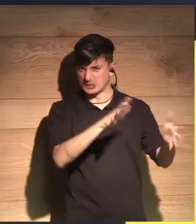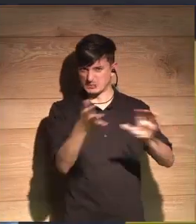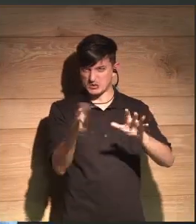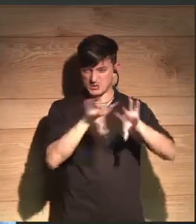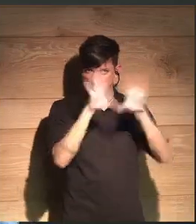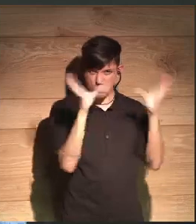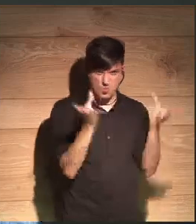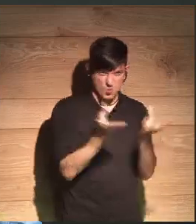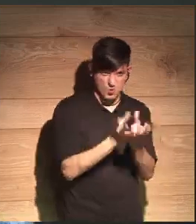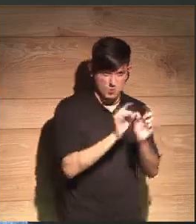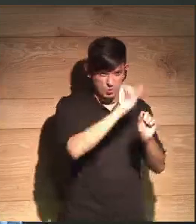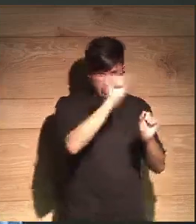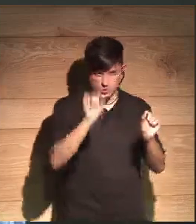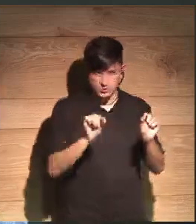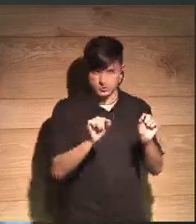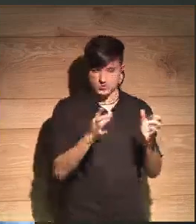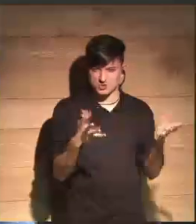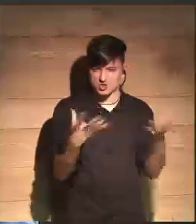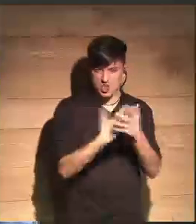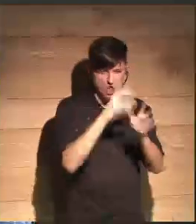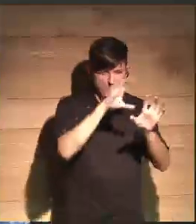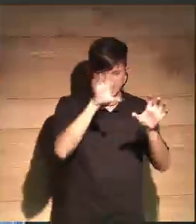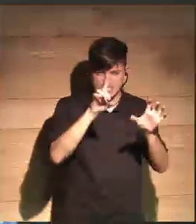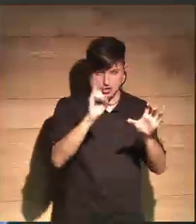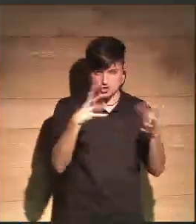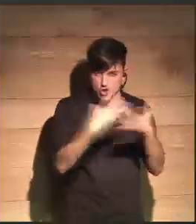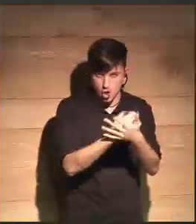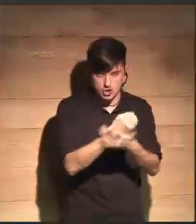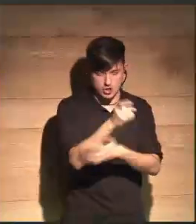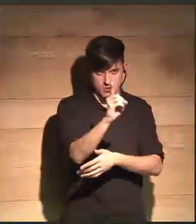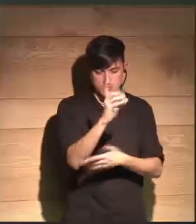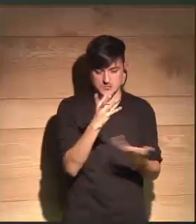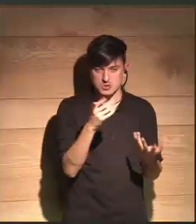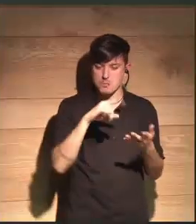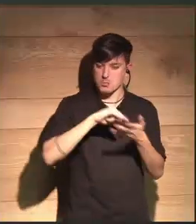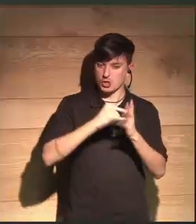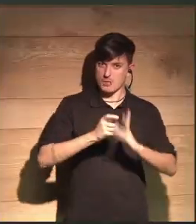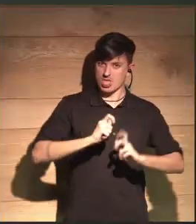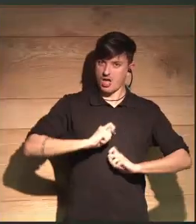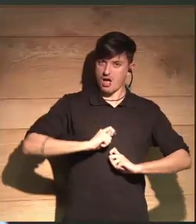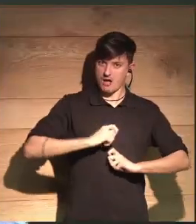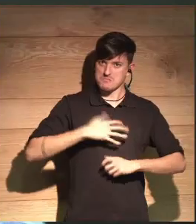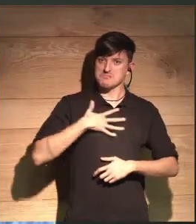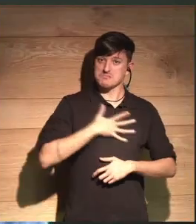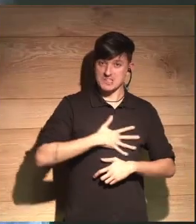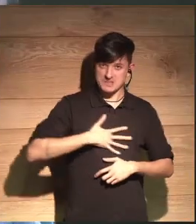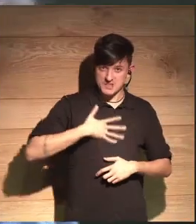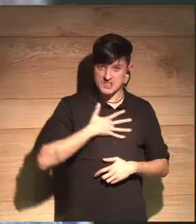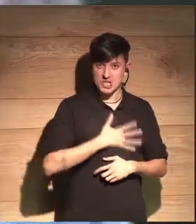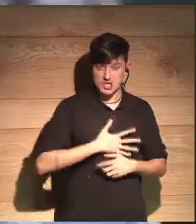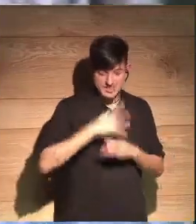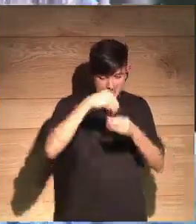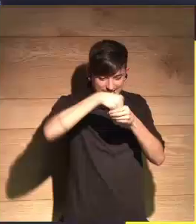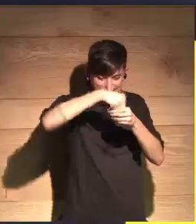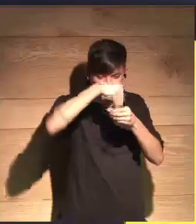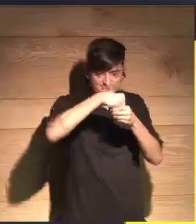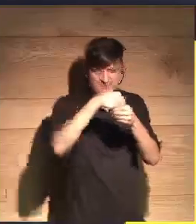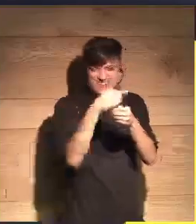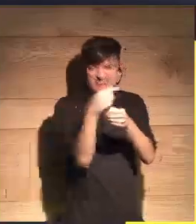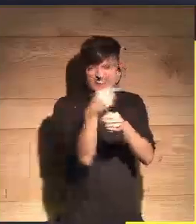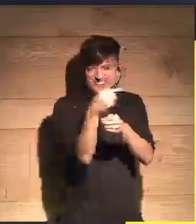del mundo no son todos los países claramente entonces ese ha sido un proyecto que me ha dado mucha satisfacción mismo si el contenido es muy